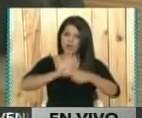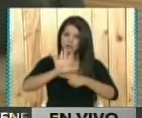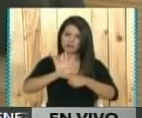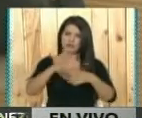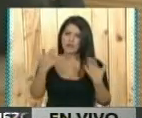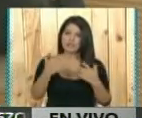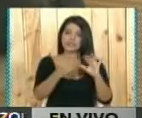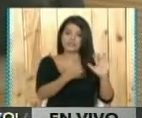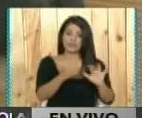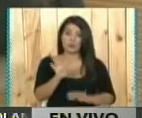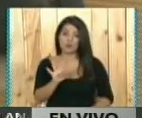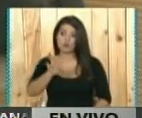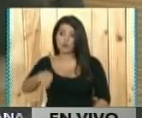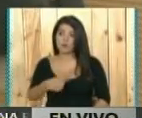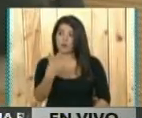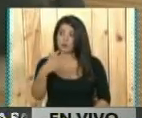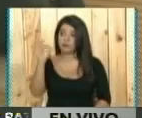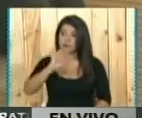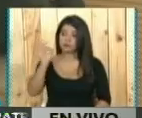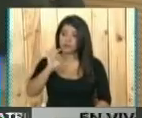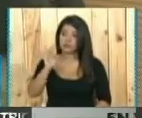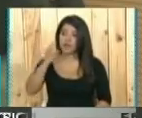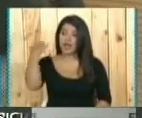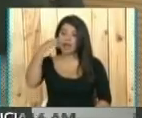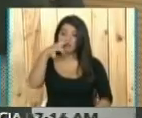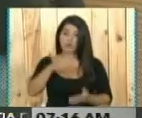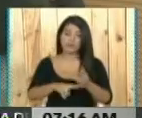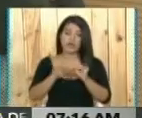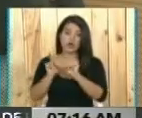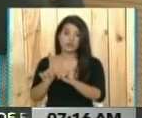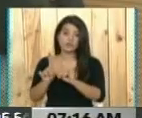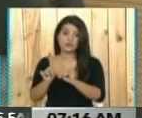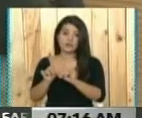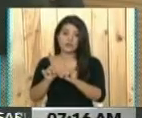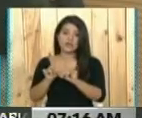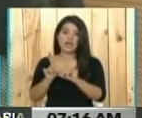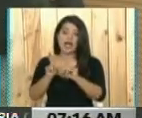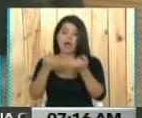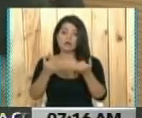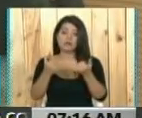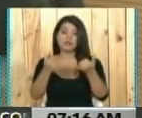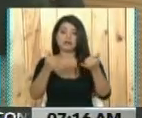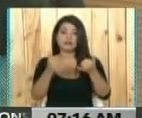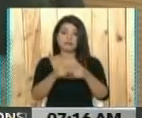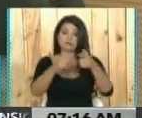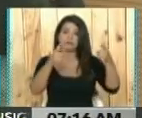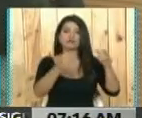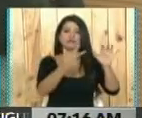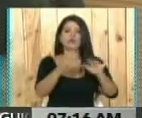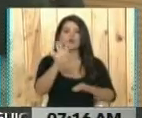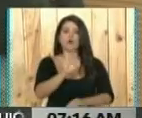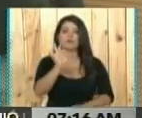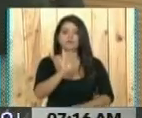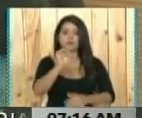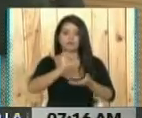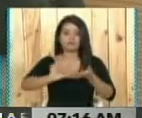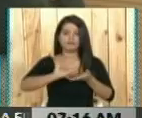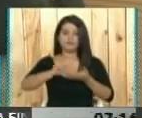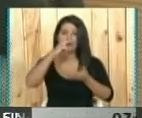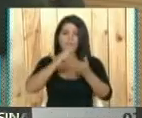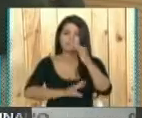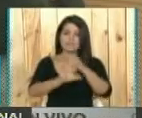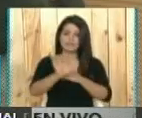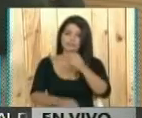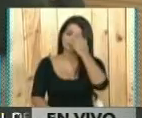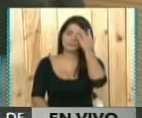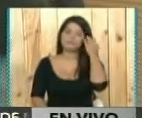de 64,4% en 2011 a 84,8% en el 2015. De